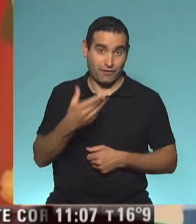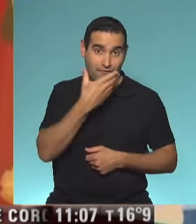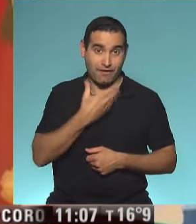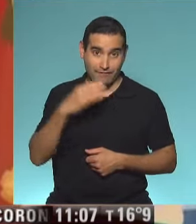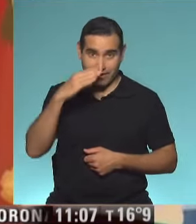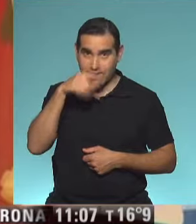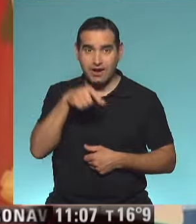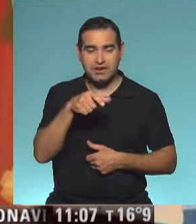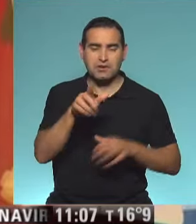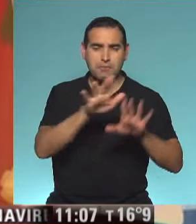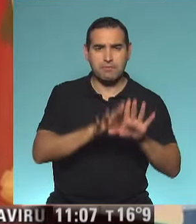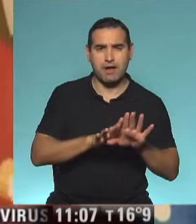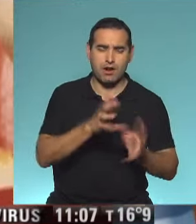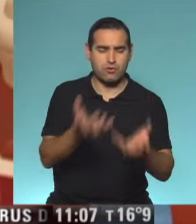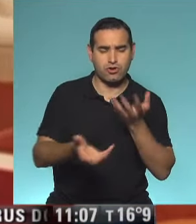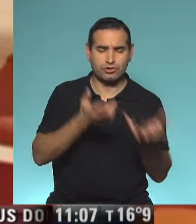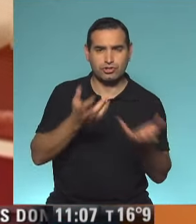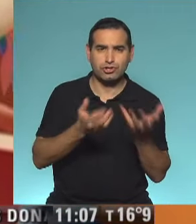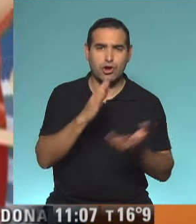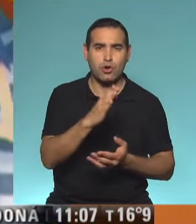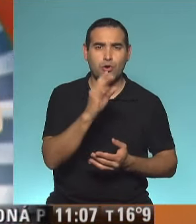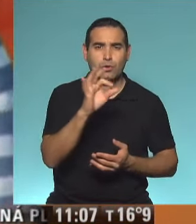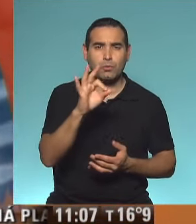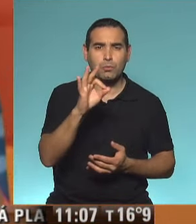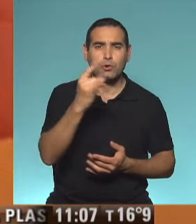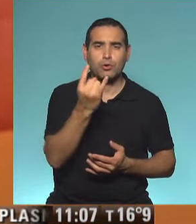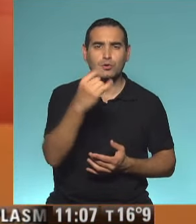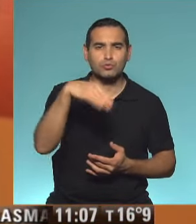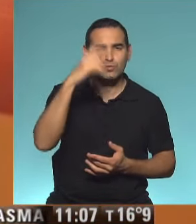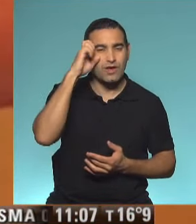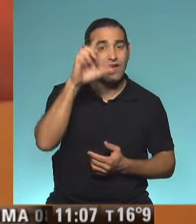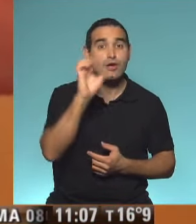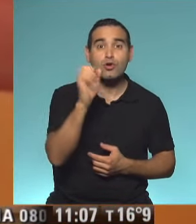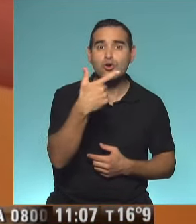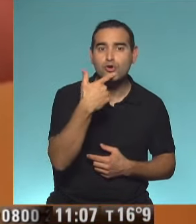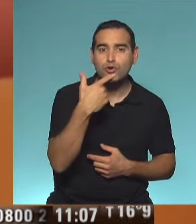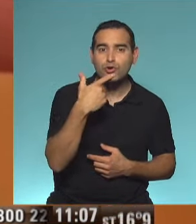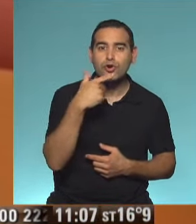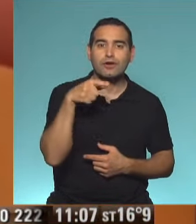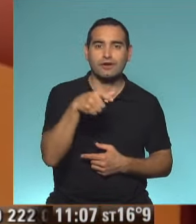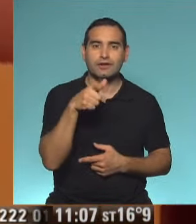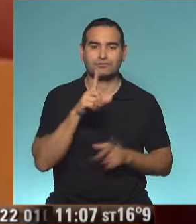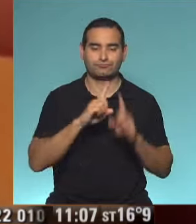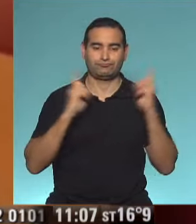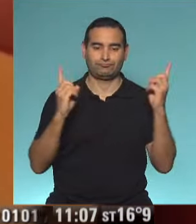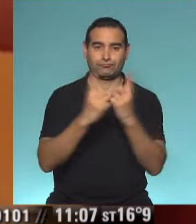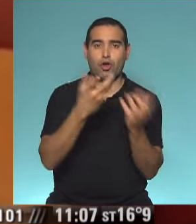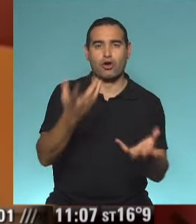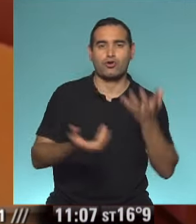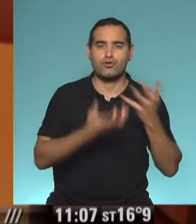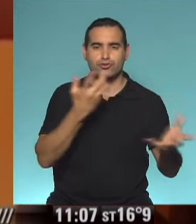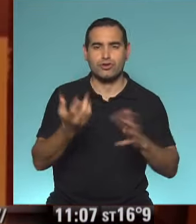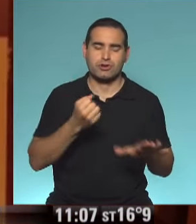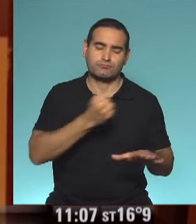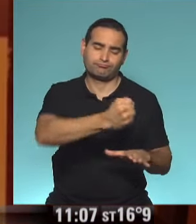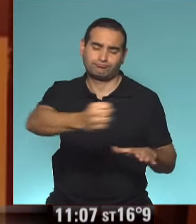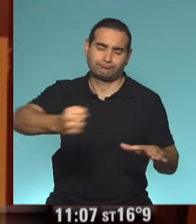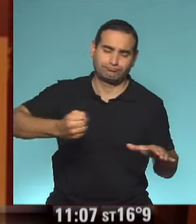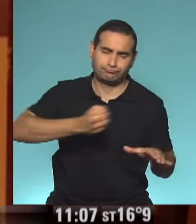hacía buñuelos. Una vez por semana se zambullía en la cocina del Chápiro Verde y forjaba